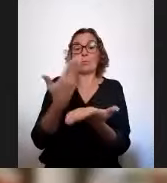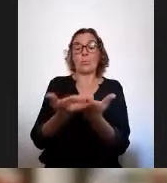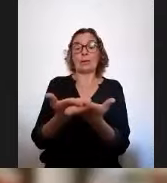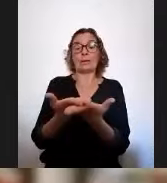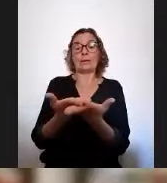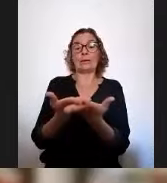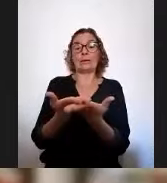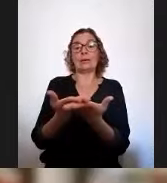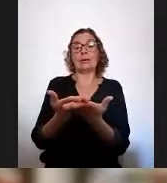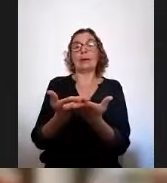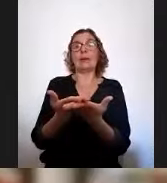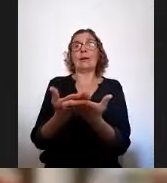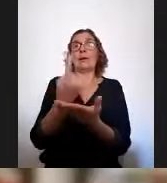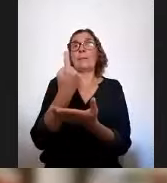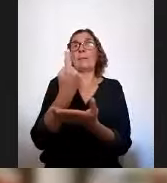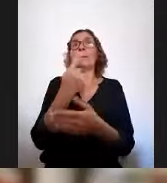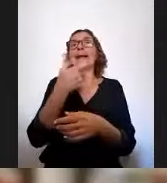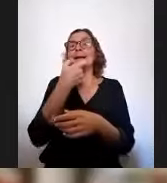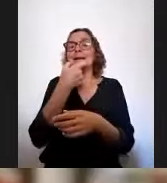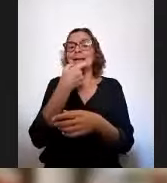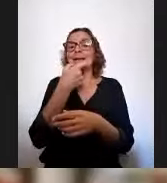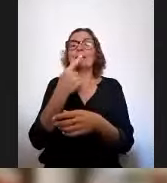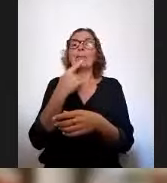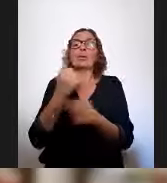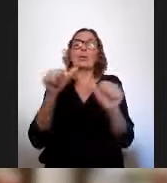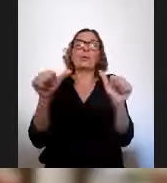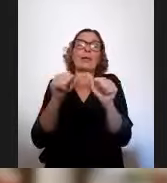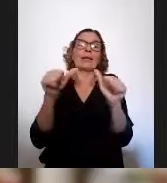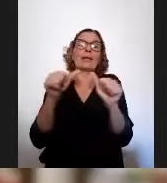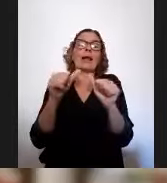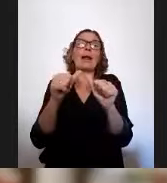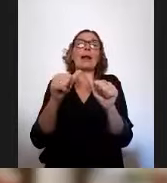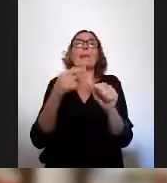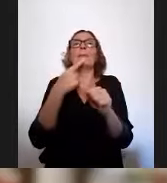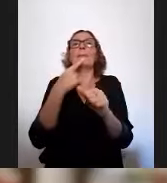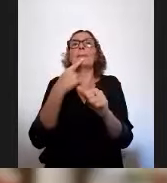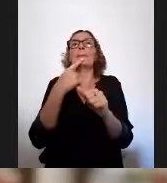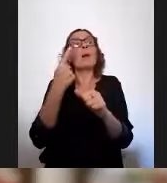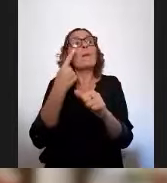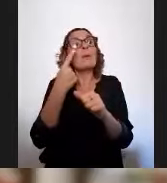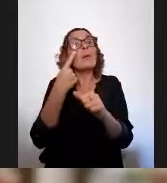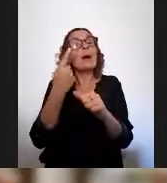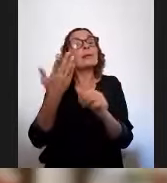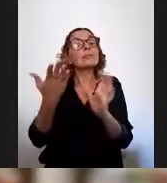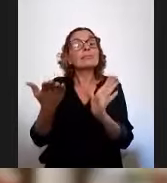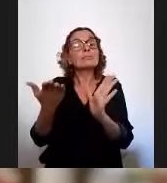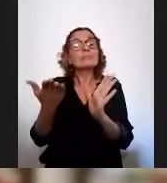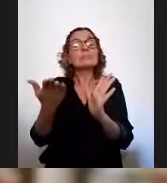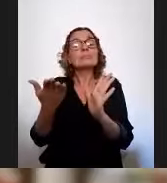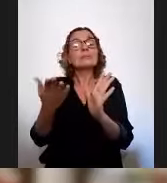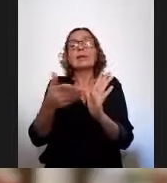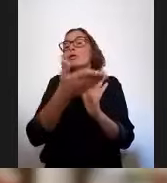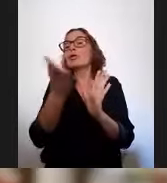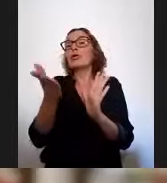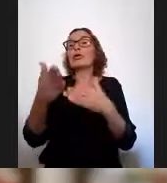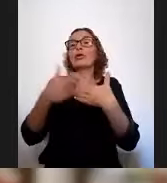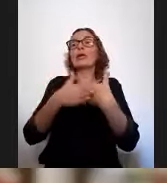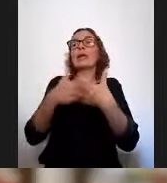las primeras galletitas que voy a hacer para que prueben los clientes o